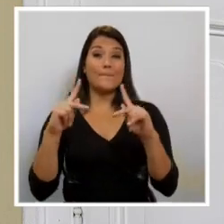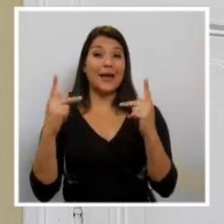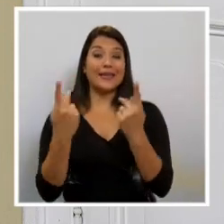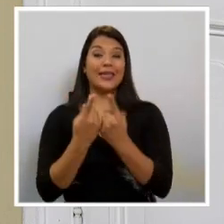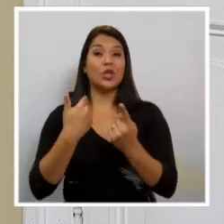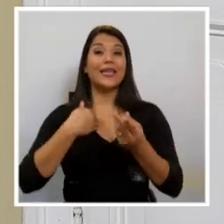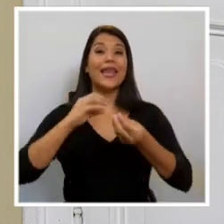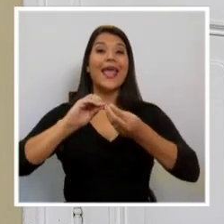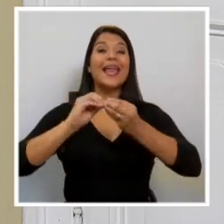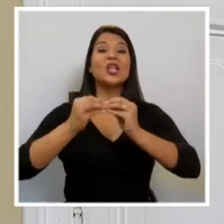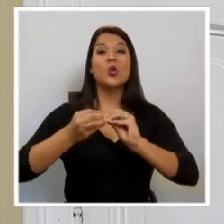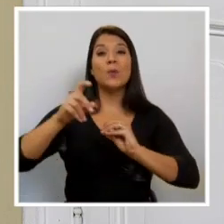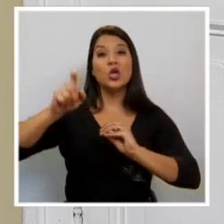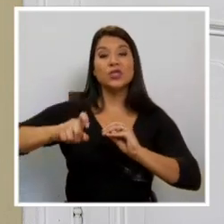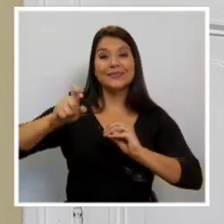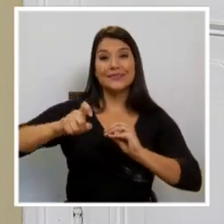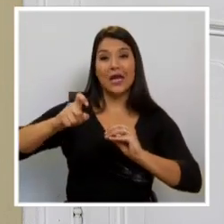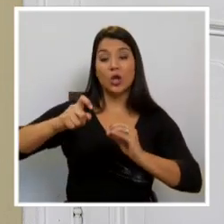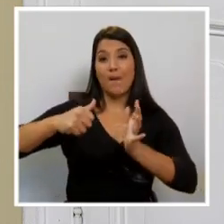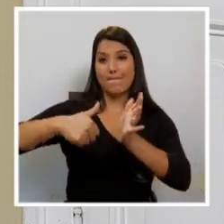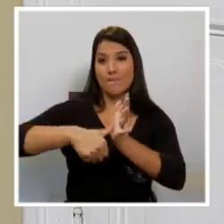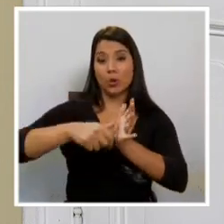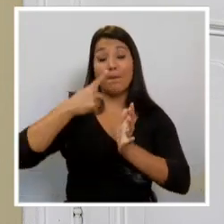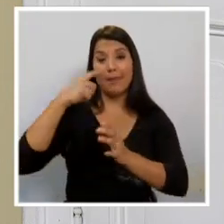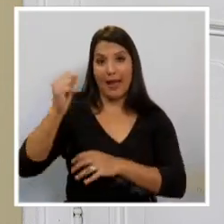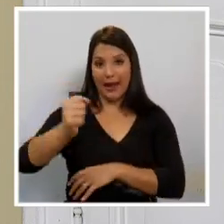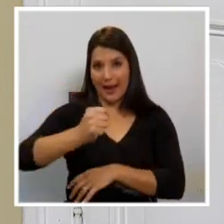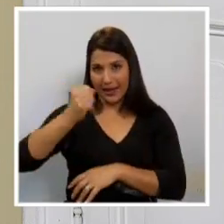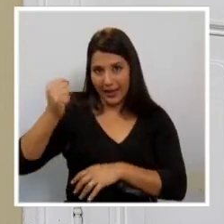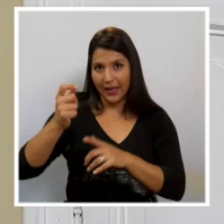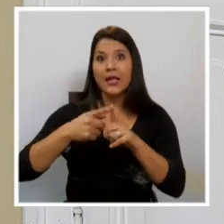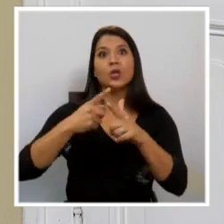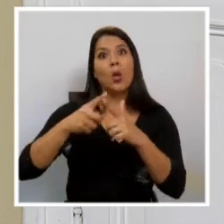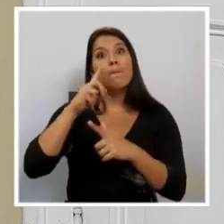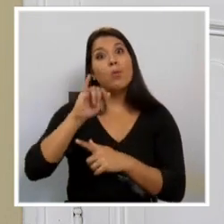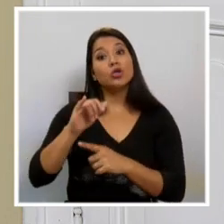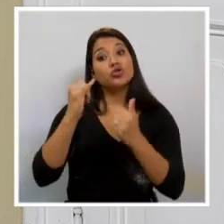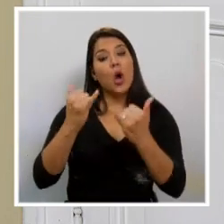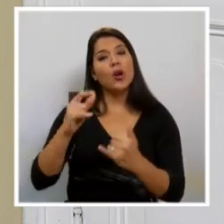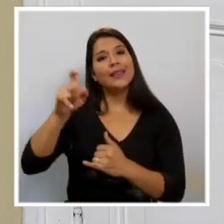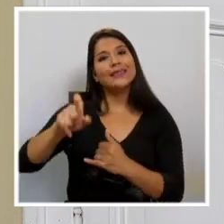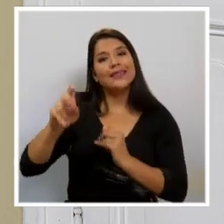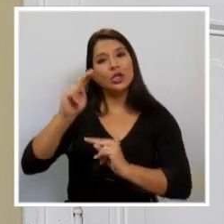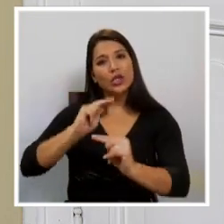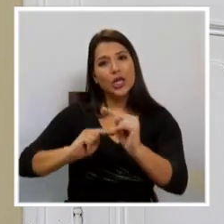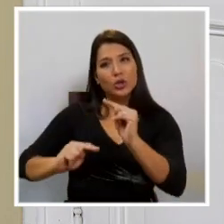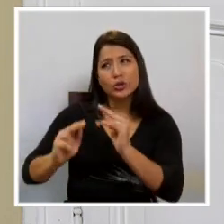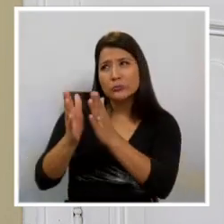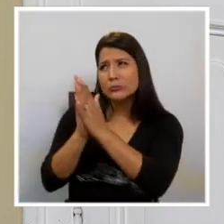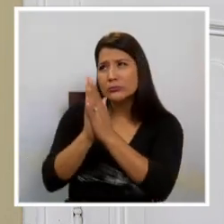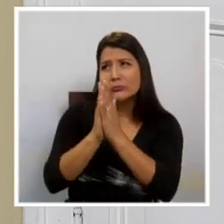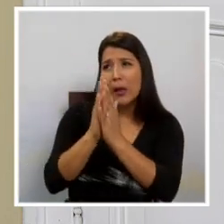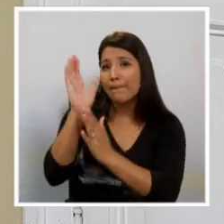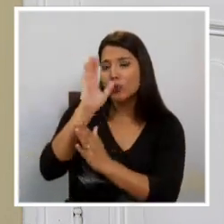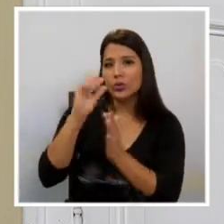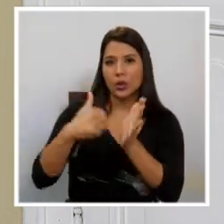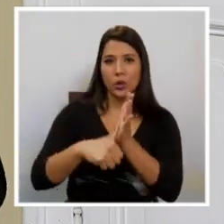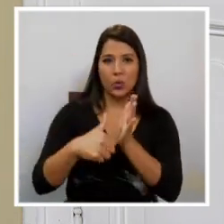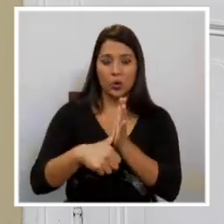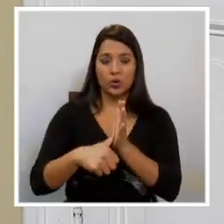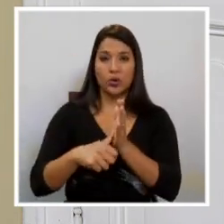resultar electo, entonces tienen que negociar. Y eso pasa no solamente por negociar los otros puestos en el directorio, la conformación de las